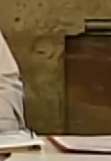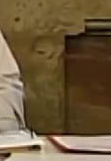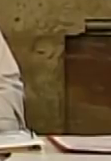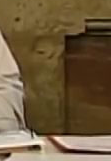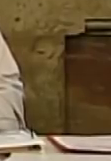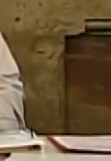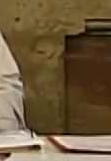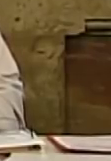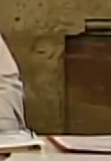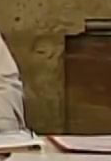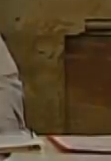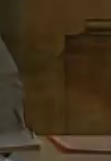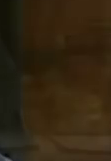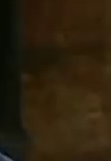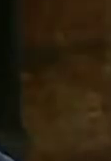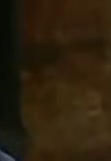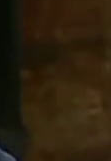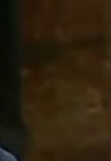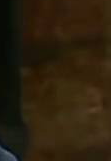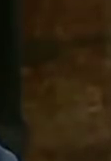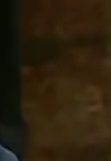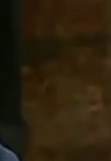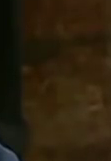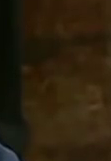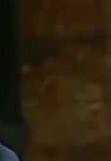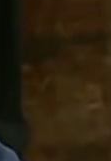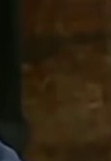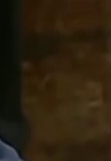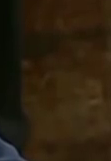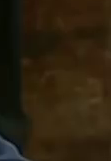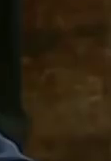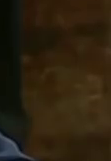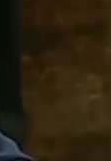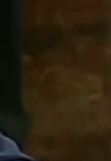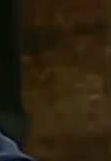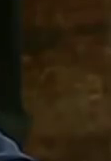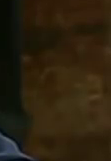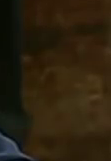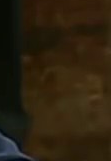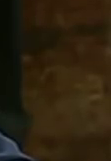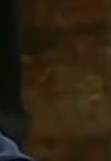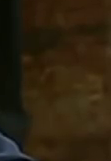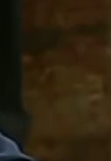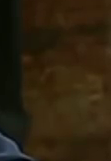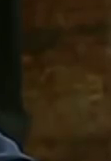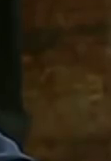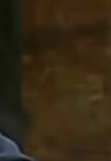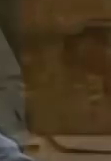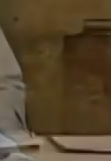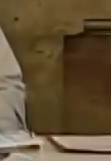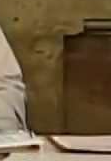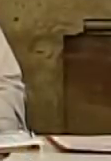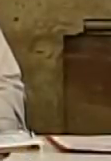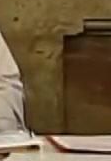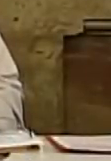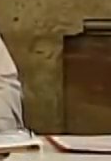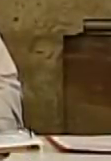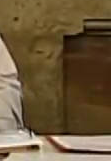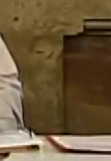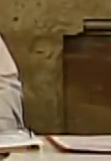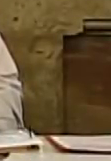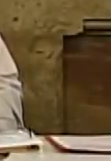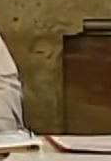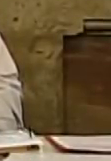joven economista, Calixto Ortega, el presidente del Petro, de las criptomonedas, de la